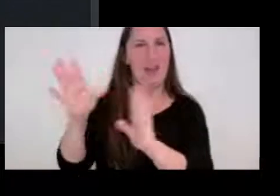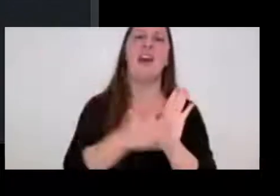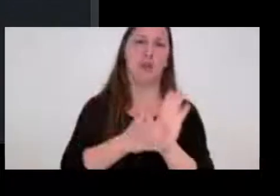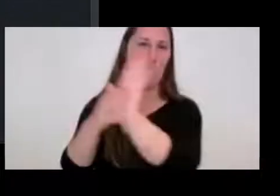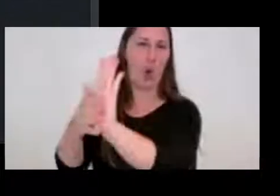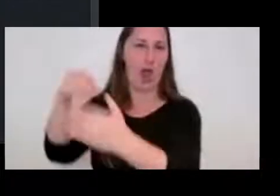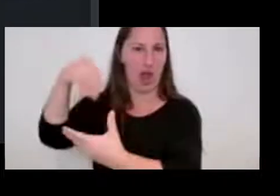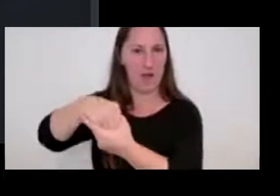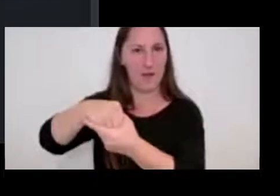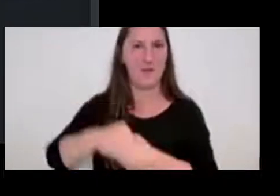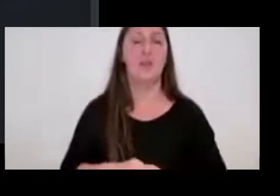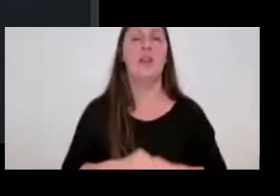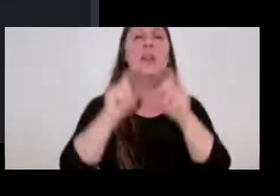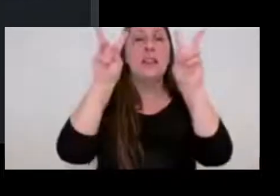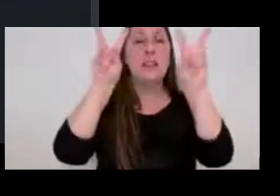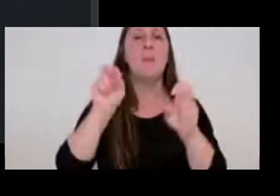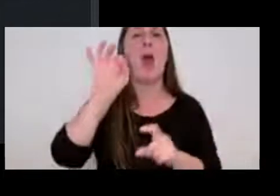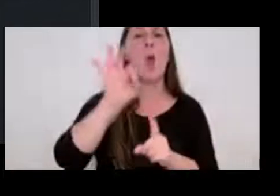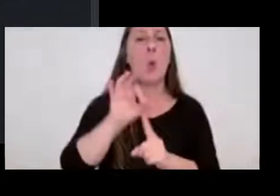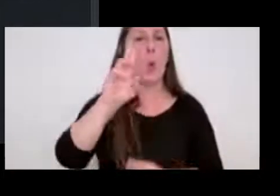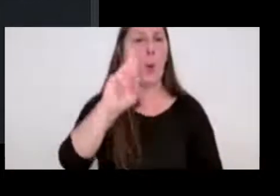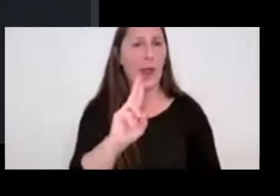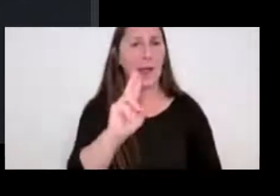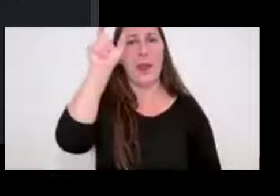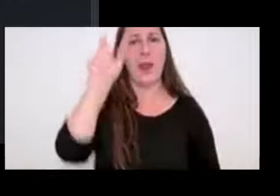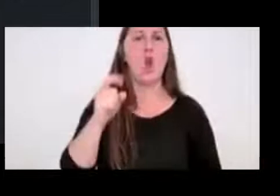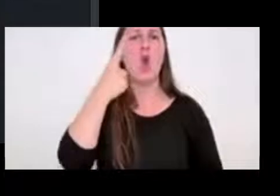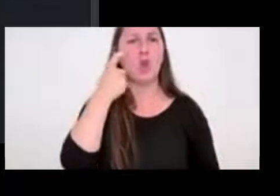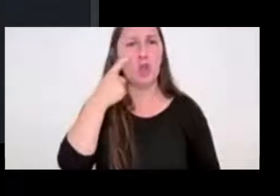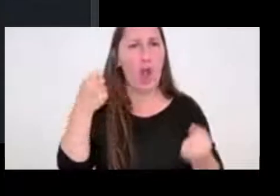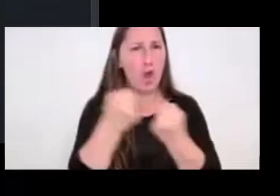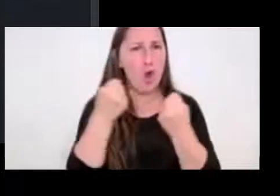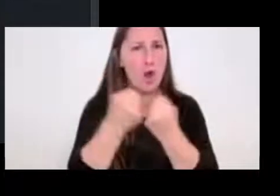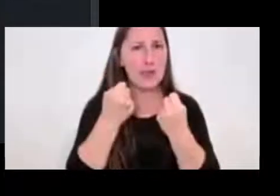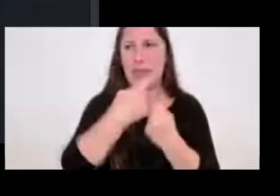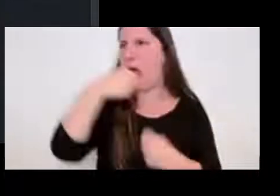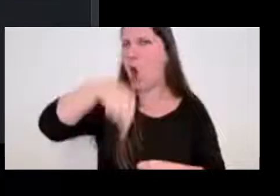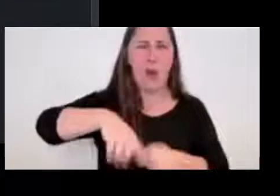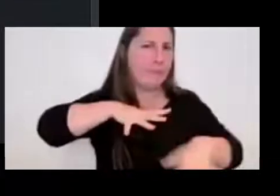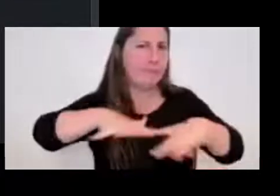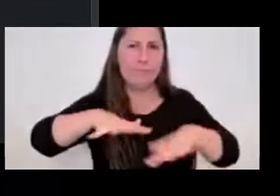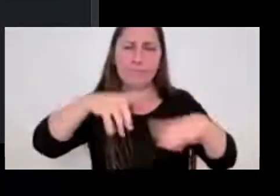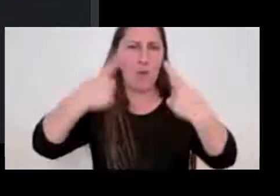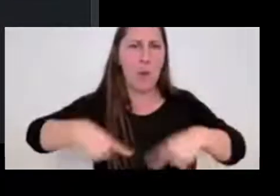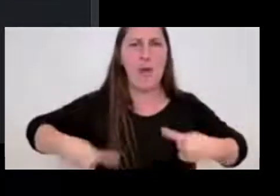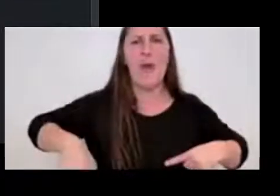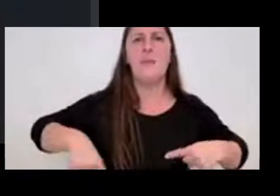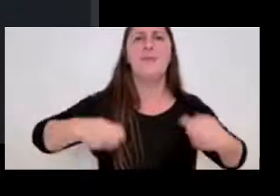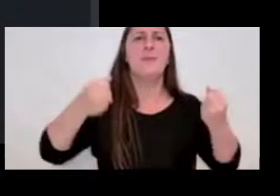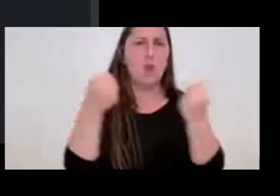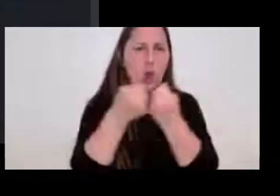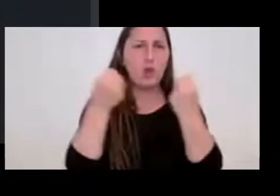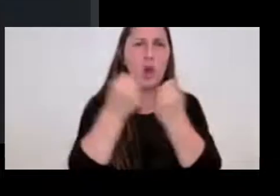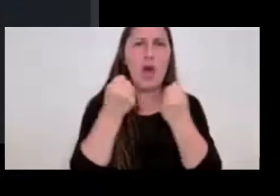El tema del QR y el tema de los controladores, que esto es un tema que está ahora, ¿no? Y los controladores que se extendió por suerte un poco más,